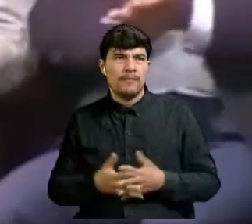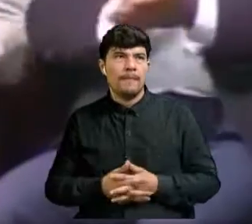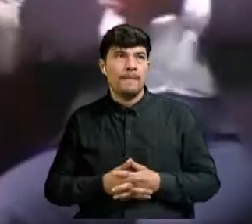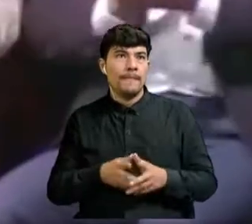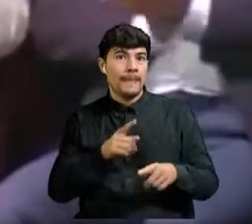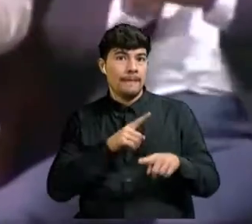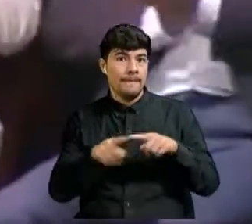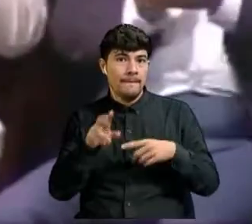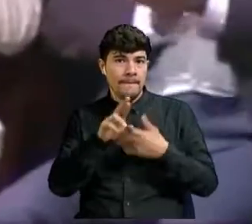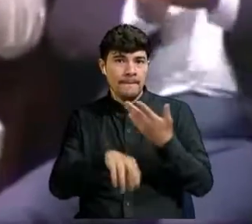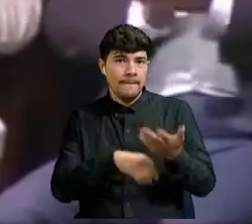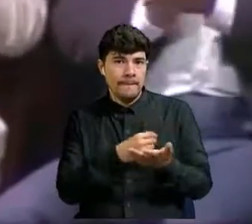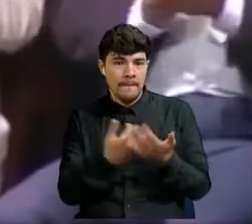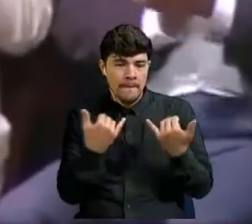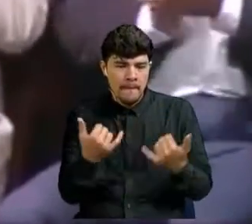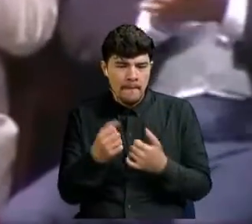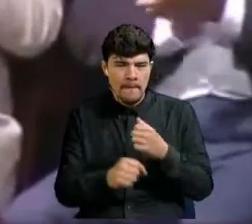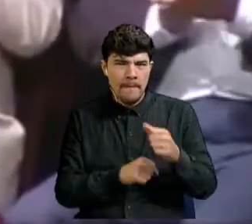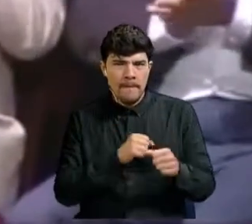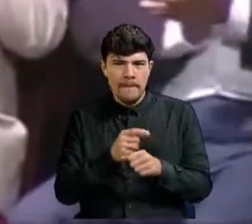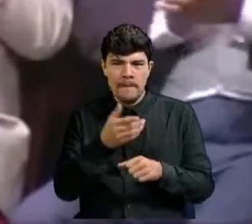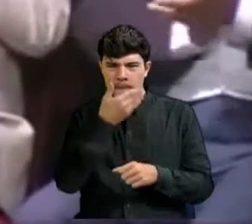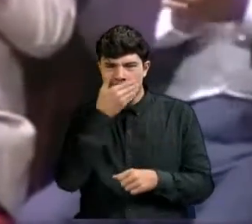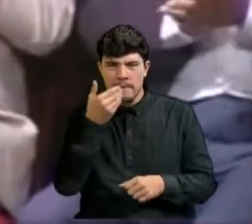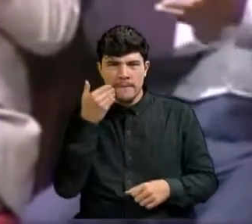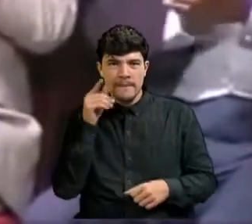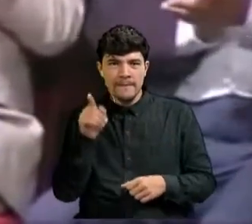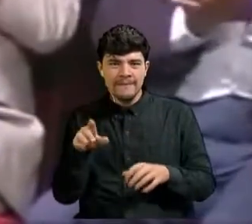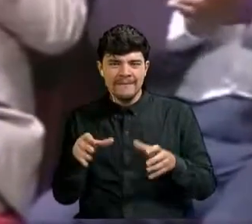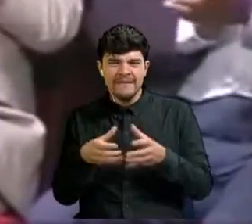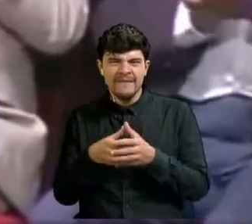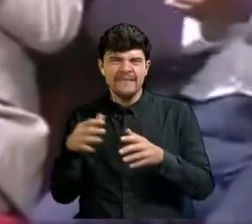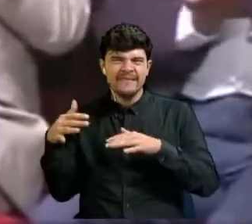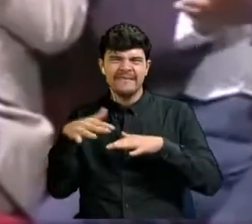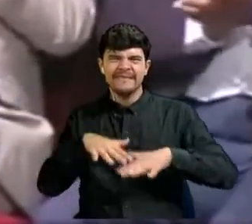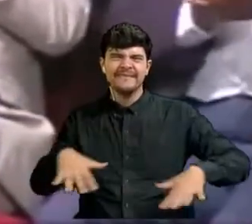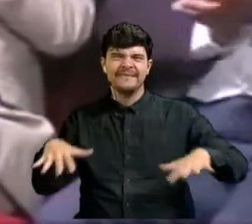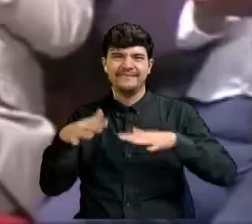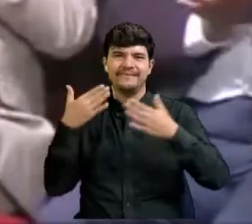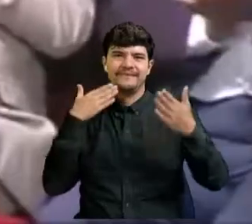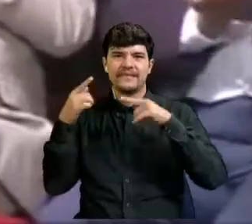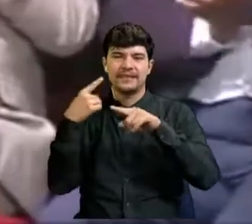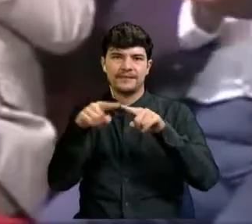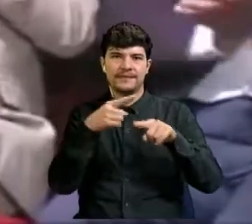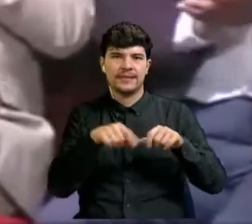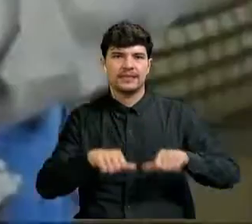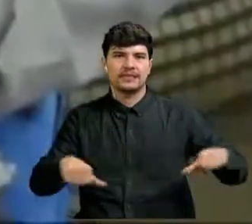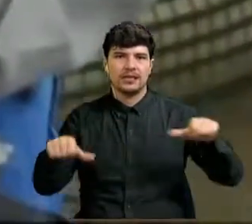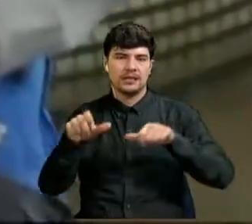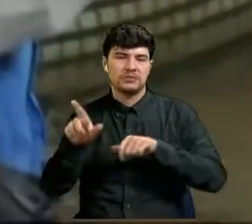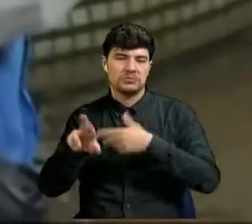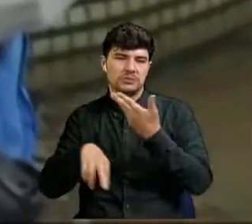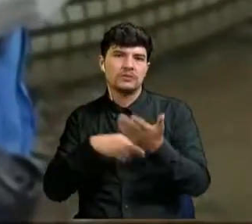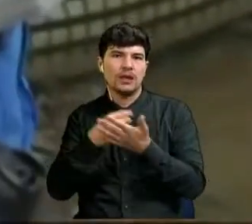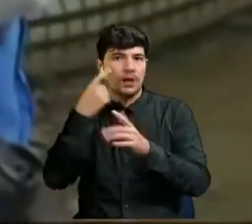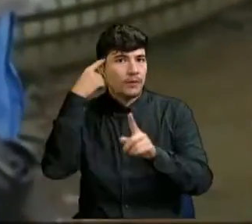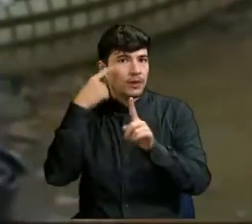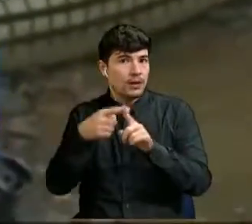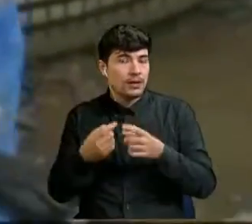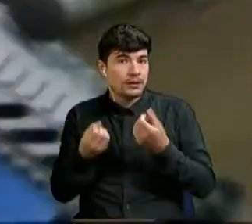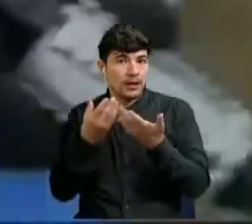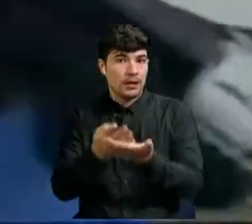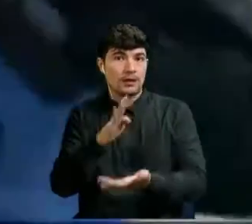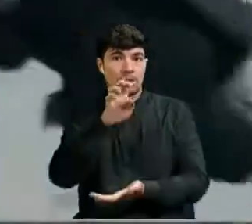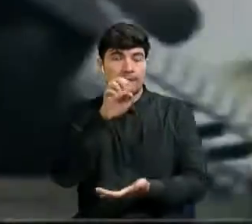Pero el balance de este año sin las FARC como grupo subversivo en las zonas rurales del país para diferentes sectores es positivo, pues entregaron